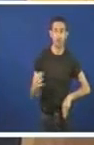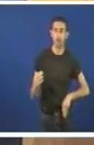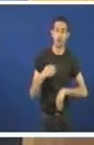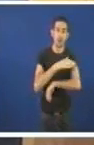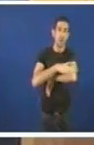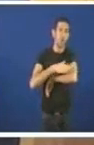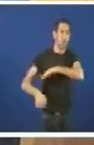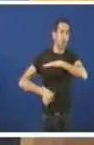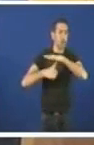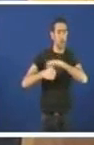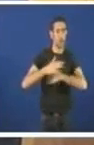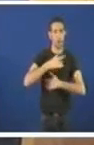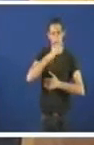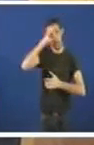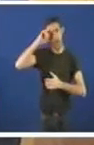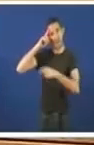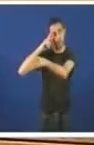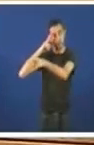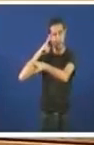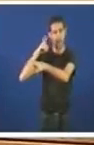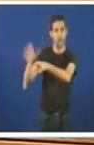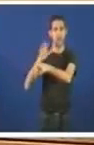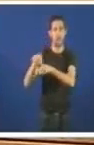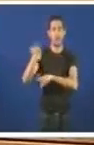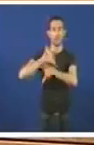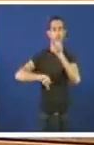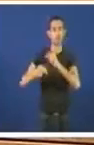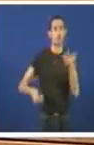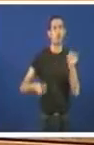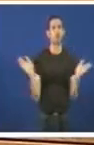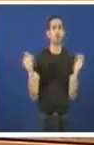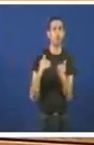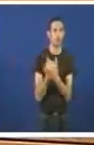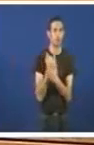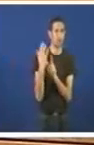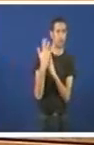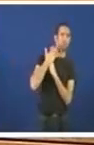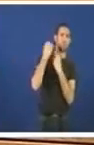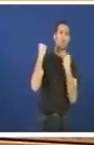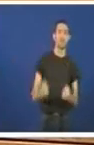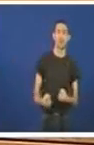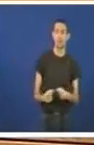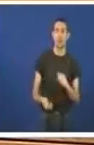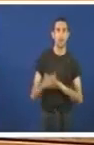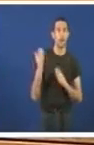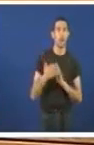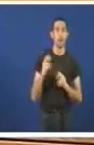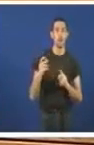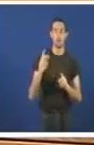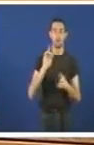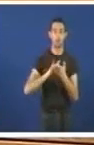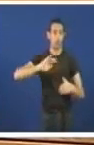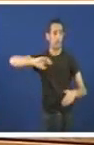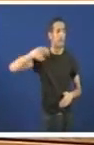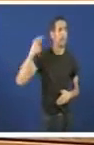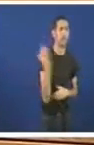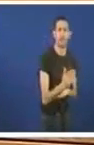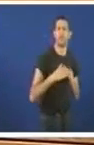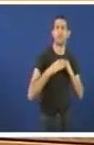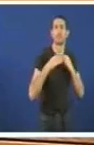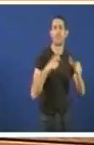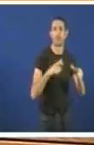ante unha decisión inxusta e discriminatoria que na práctica supón un novo veto ao sector naval do noso país e